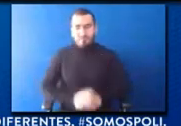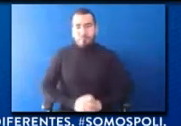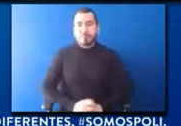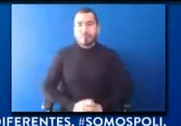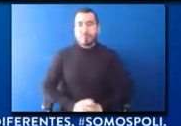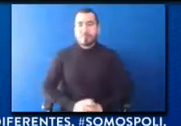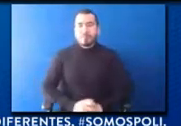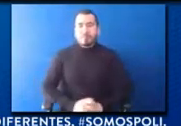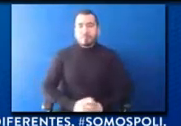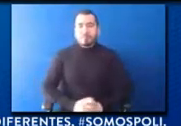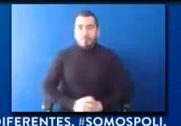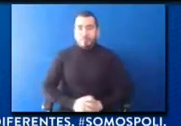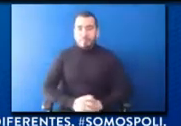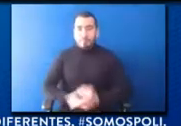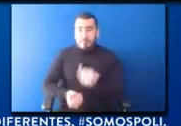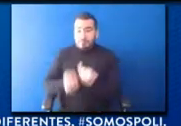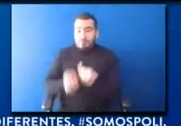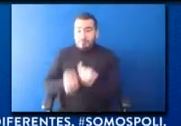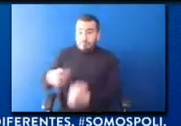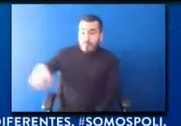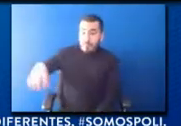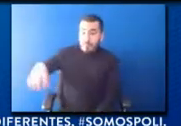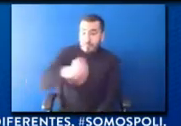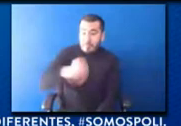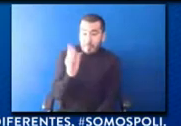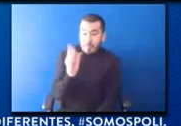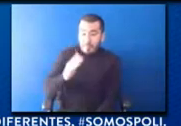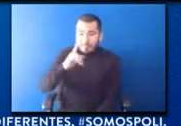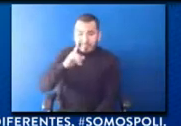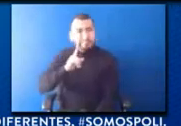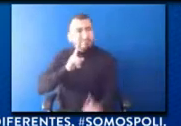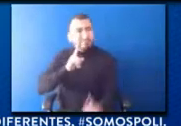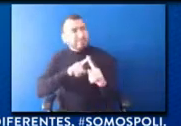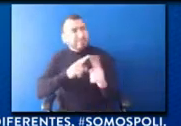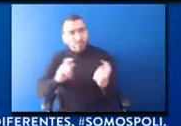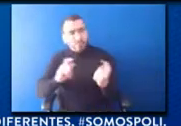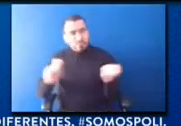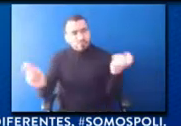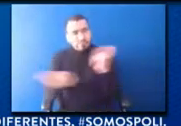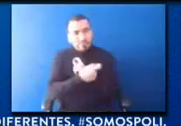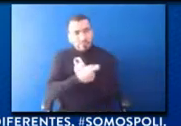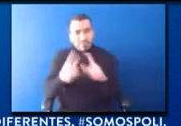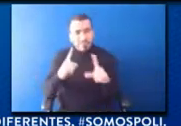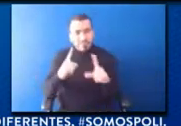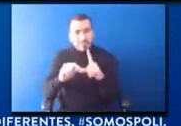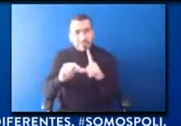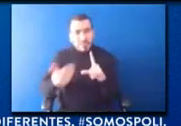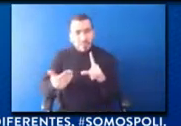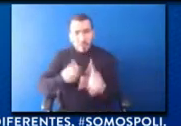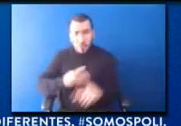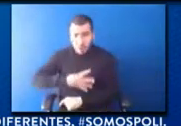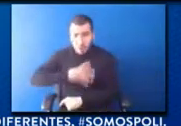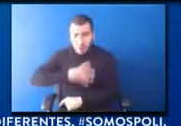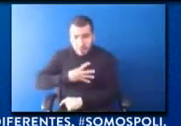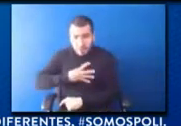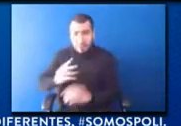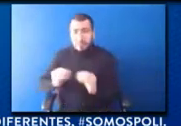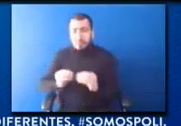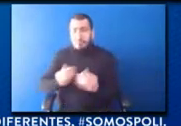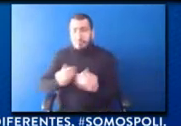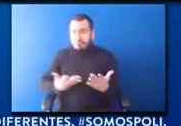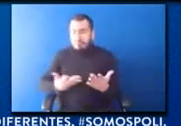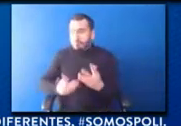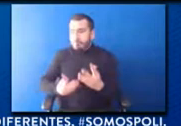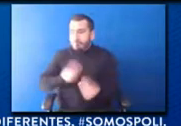hoy está encontrando un escenario que le permite hablar de transformación digital. por competencia, por conveniencia, por reducción